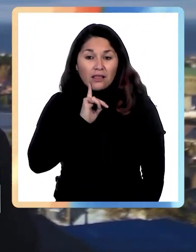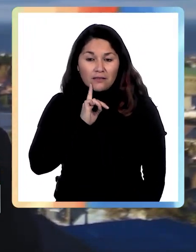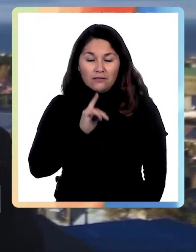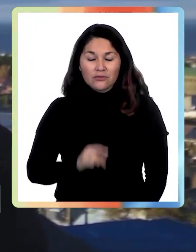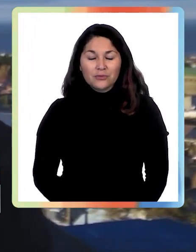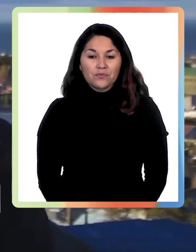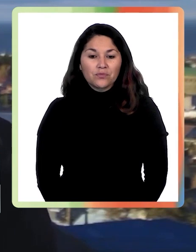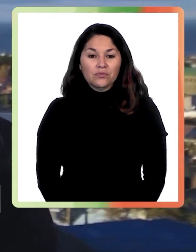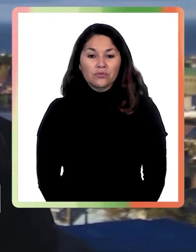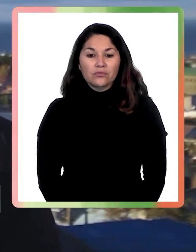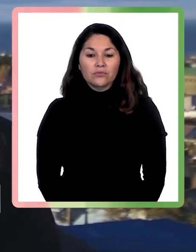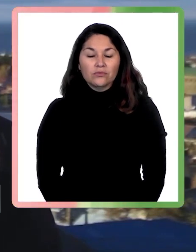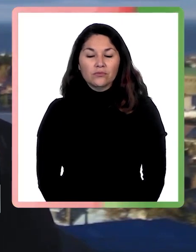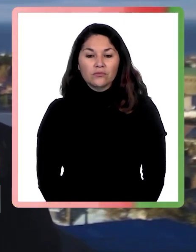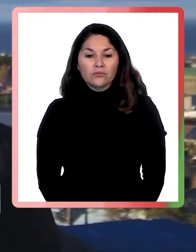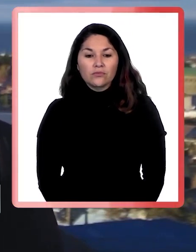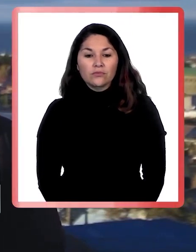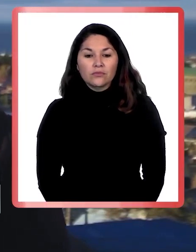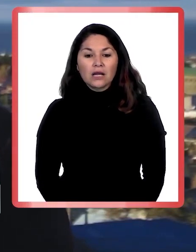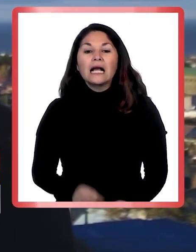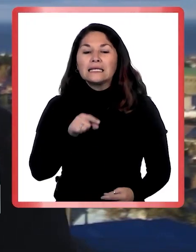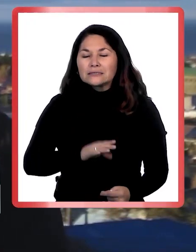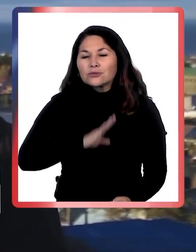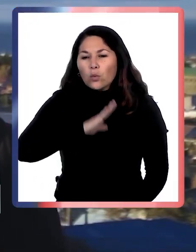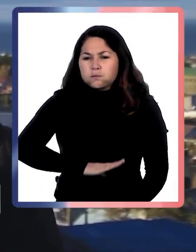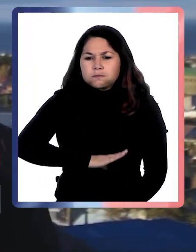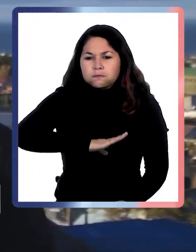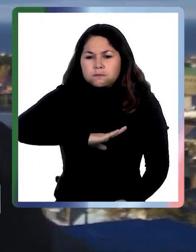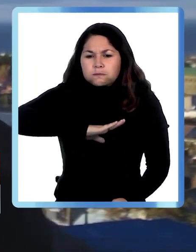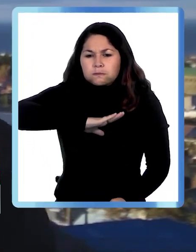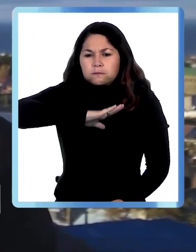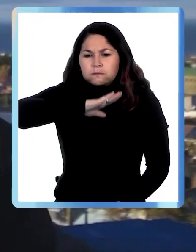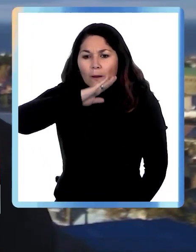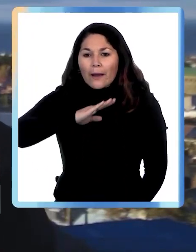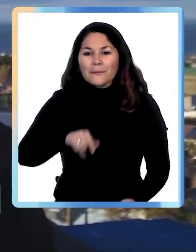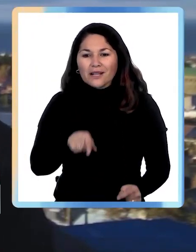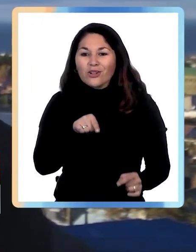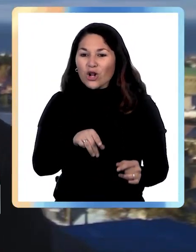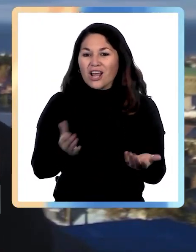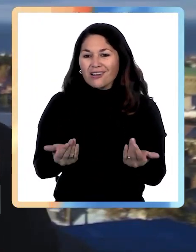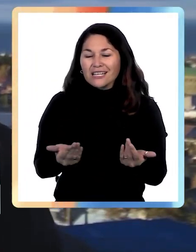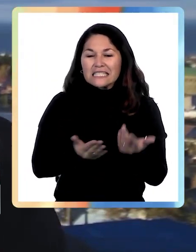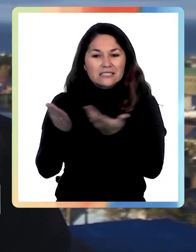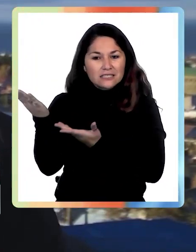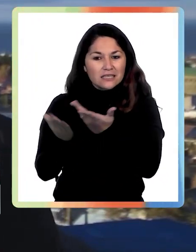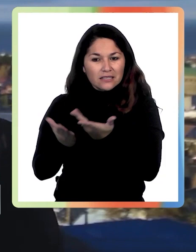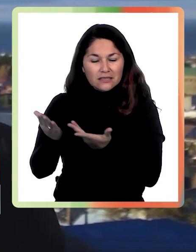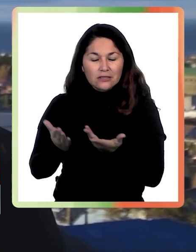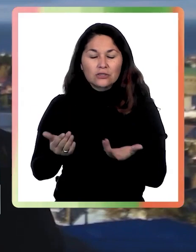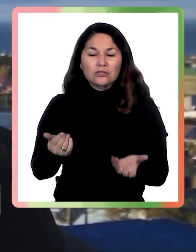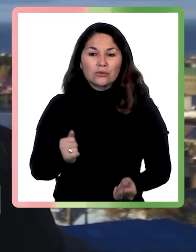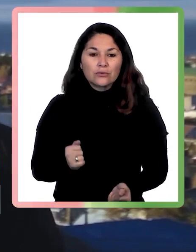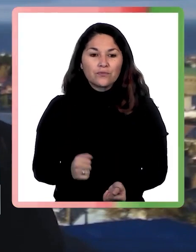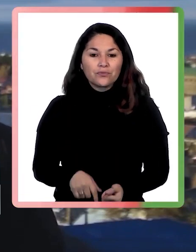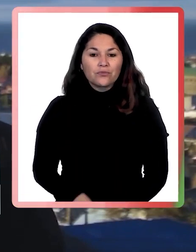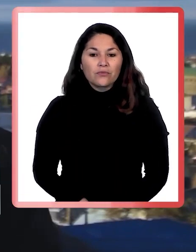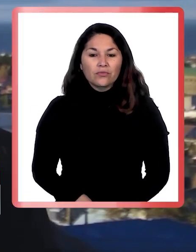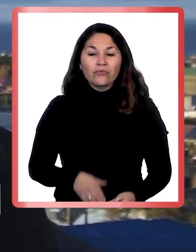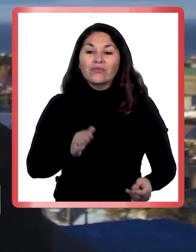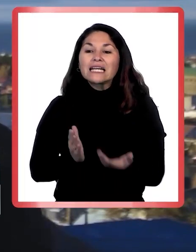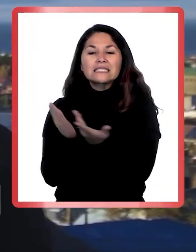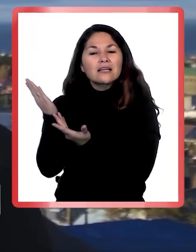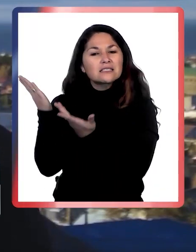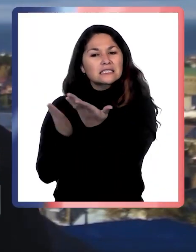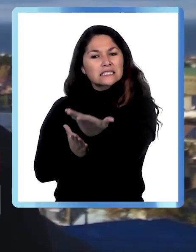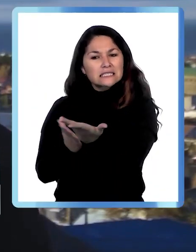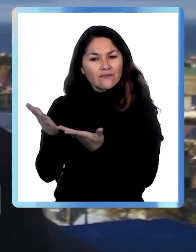agua potable ya y vamos a ir rellenando la medida que el el servicio a través de de de barco